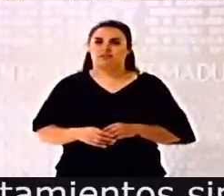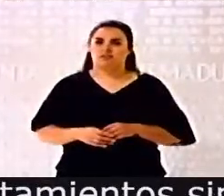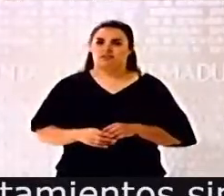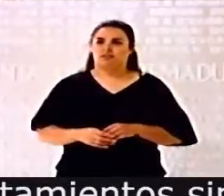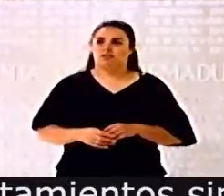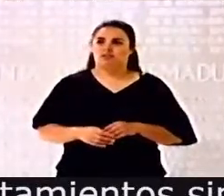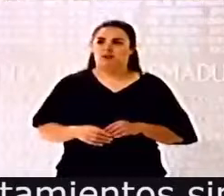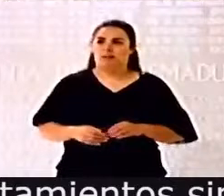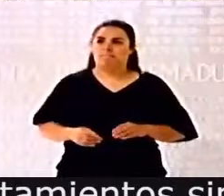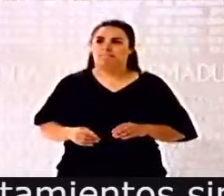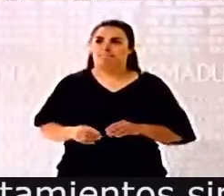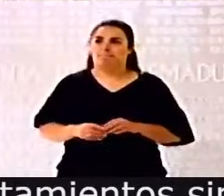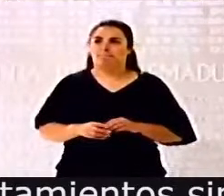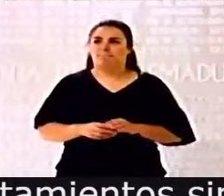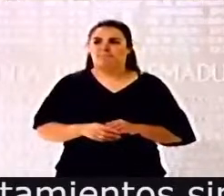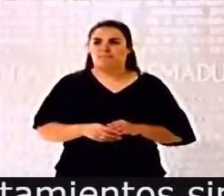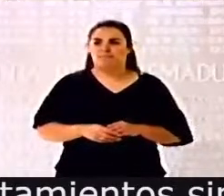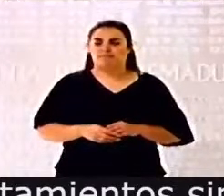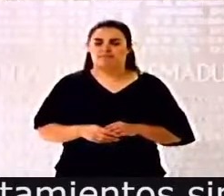necesario.